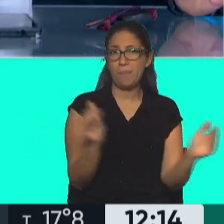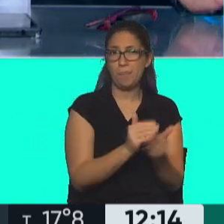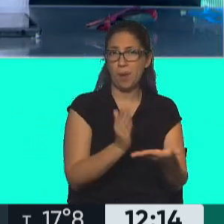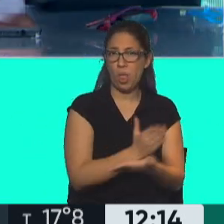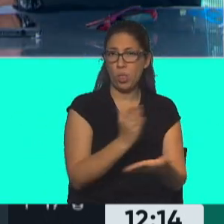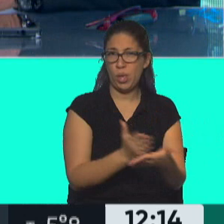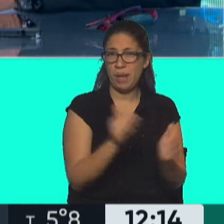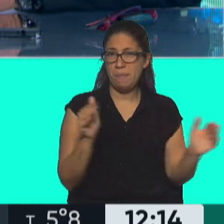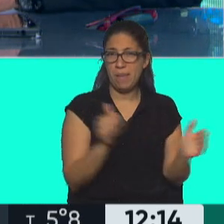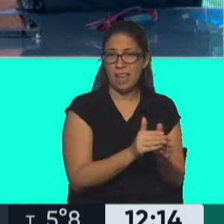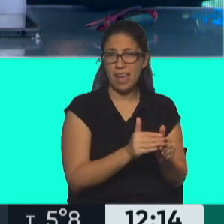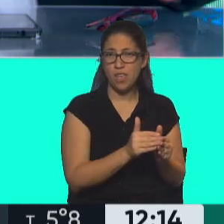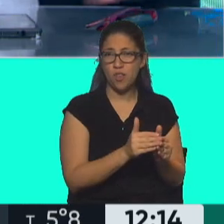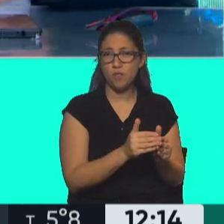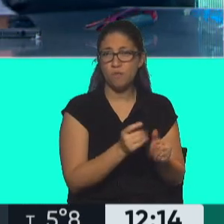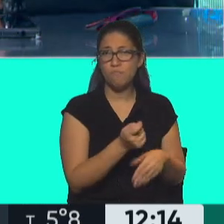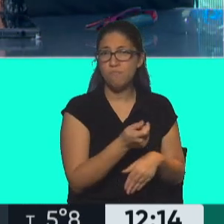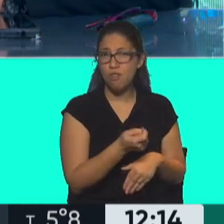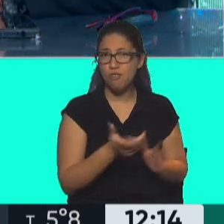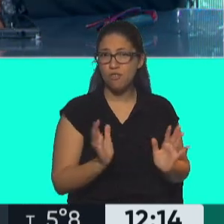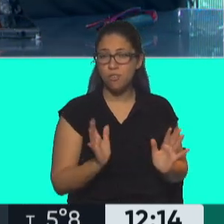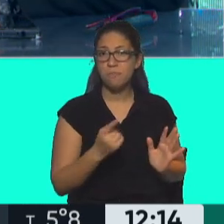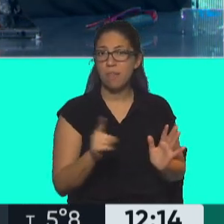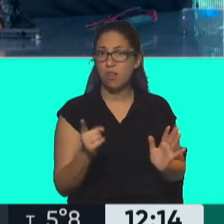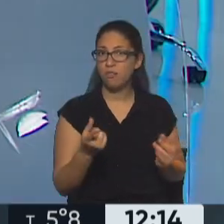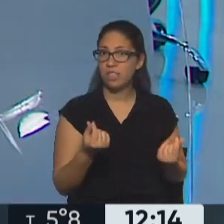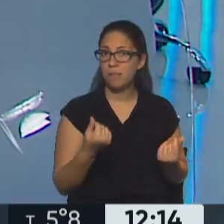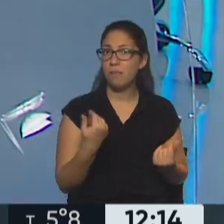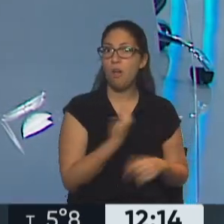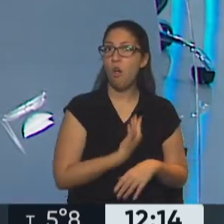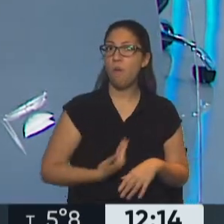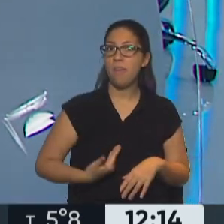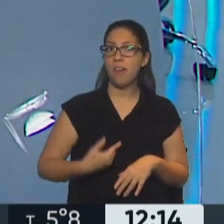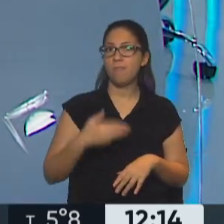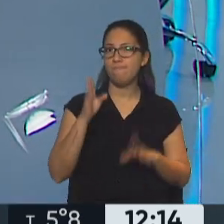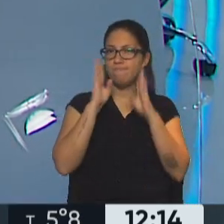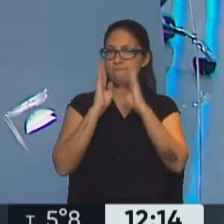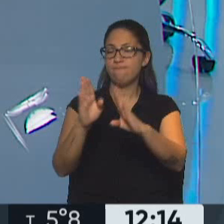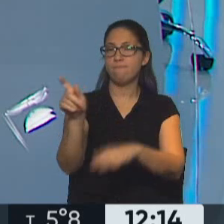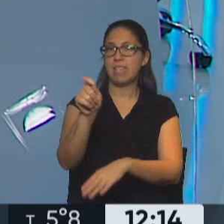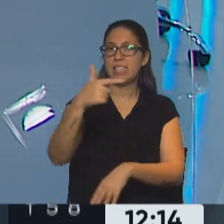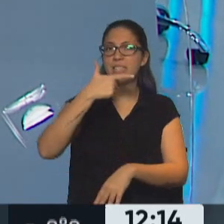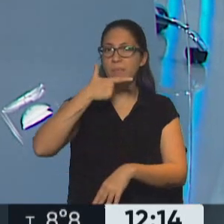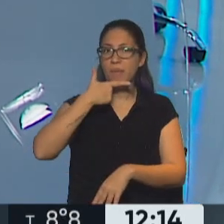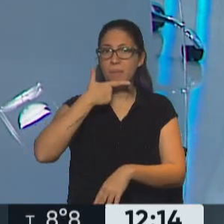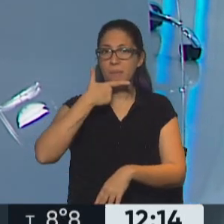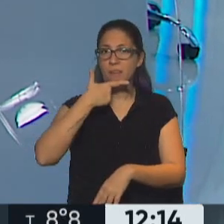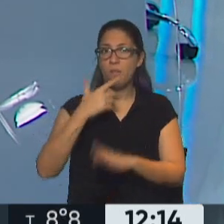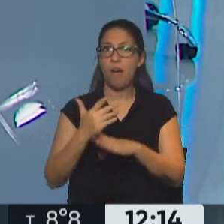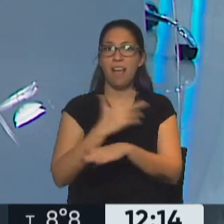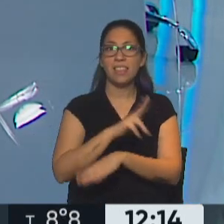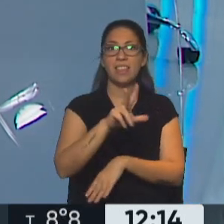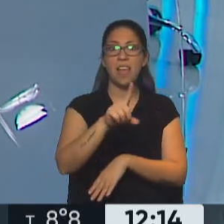Son muchos los pequeños, pero es poca la cantidad que tienen con respecto. También es cierto que el gobierno apuesta a el mes de septiembre, ¿no? Hasta el 31 de agosto este